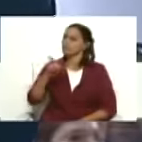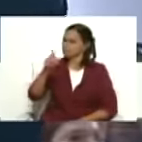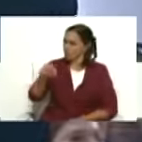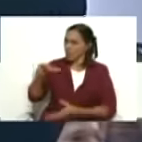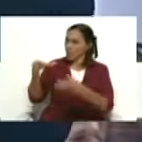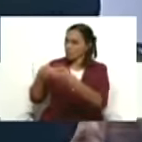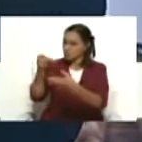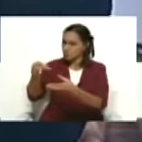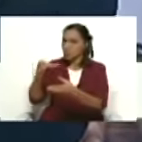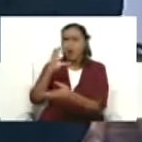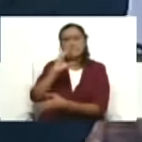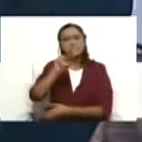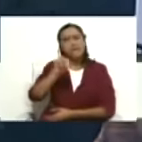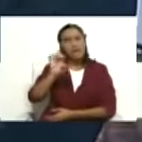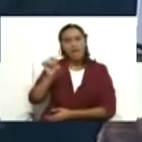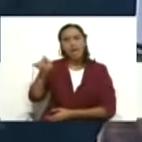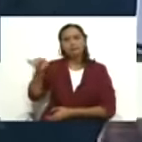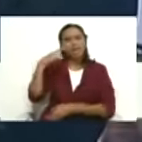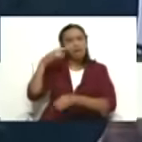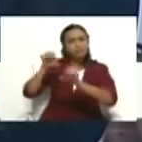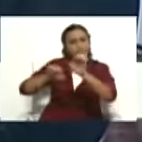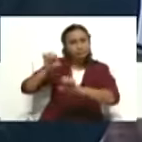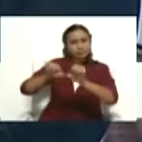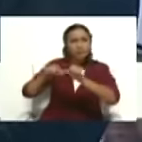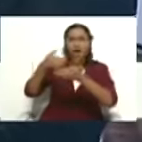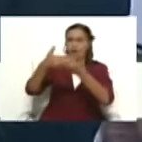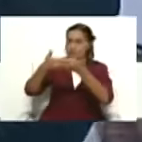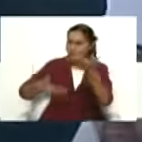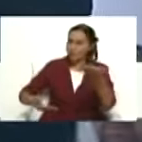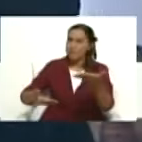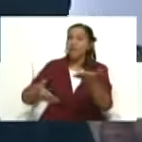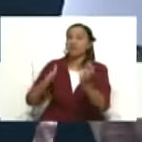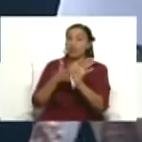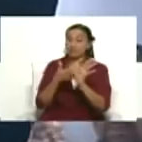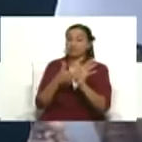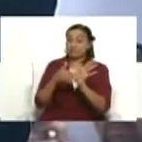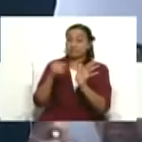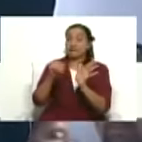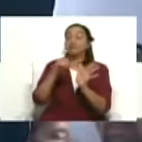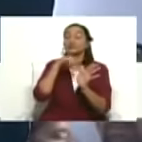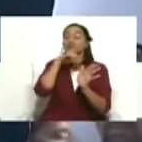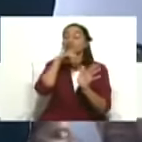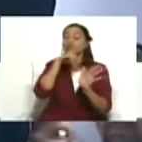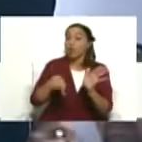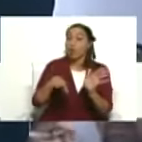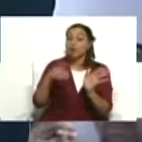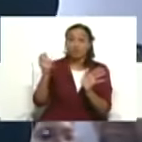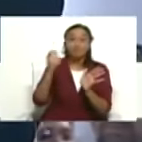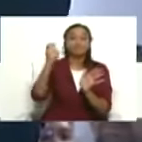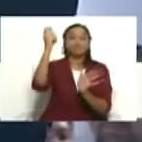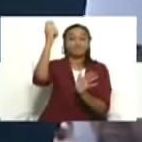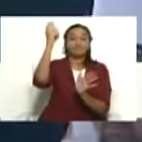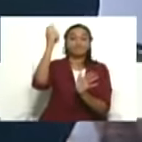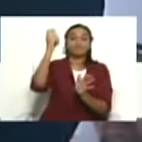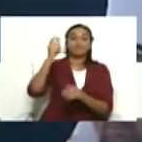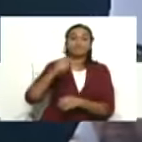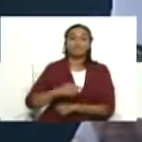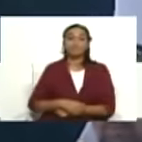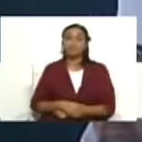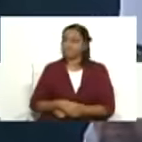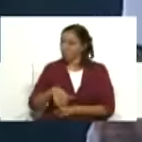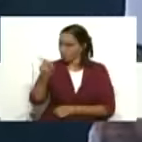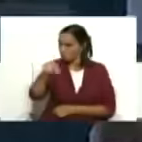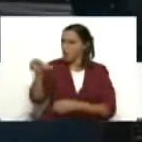evalúen este documento, que no dudamos en catalogar de histórico, que ustedes puedan